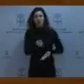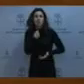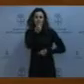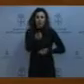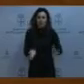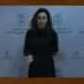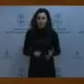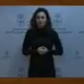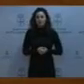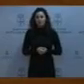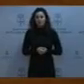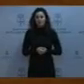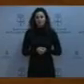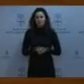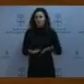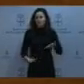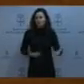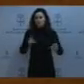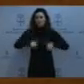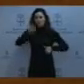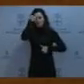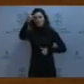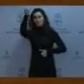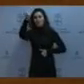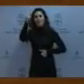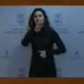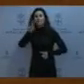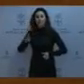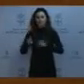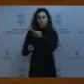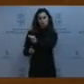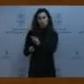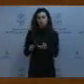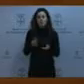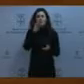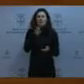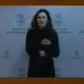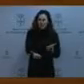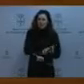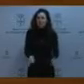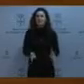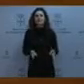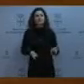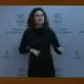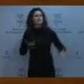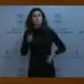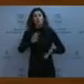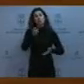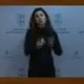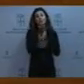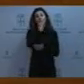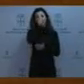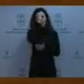que esto es una idea del Partido Popular, que no es verdad, que otro día dicen que es